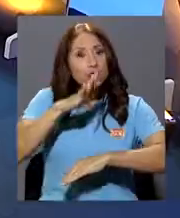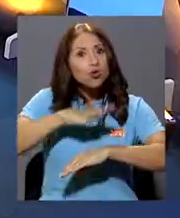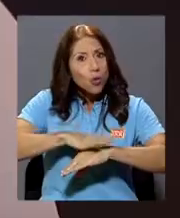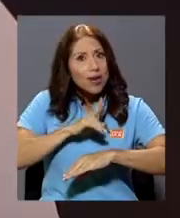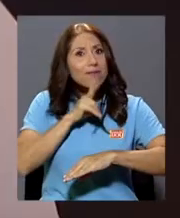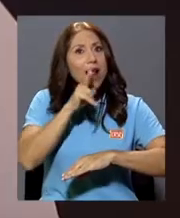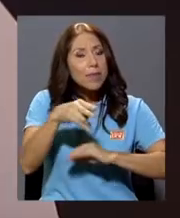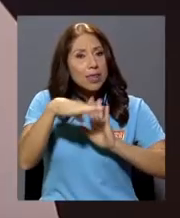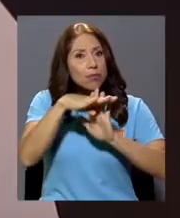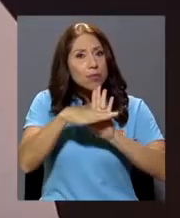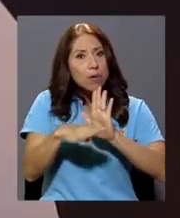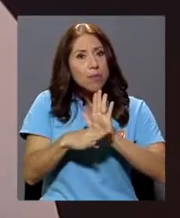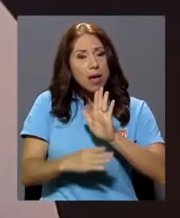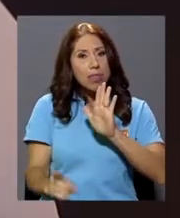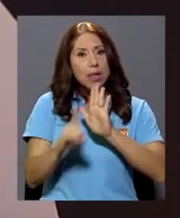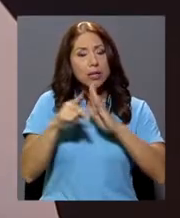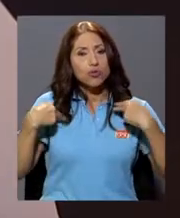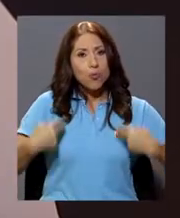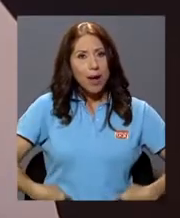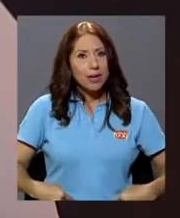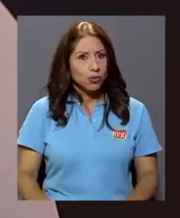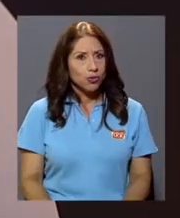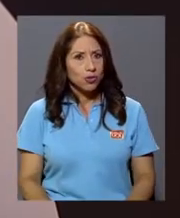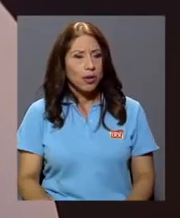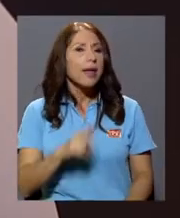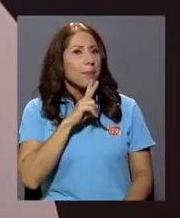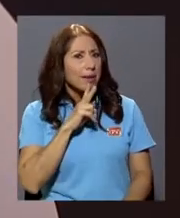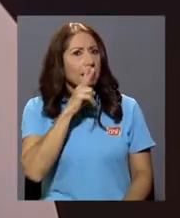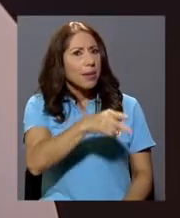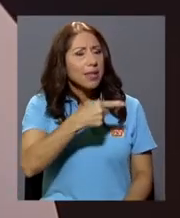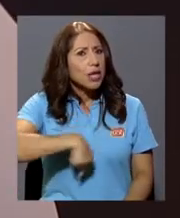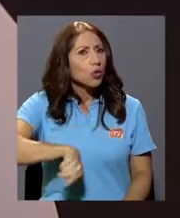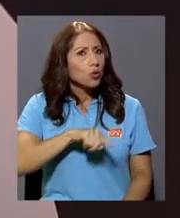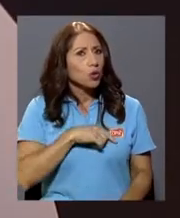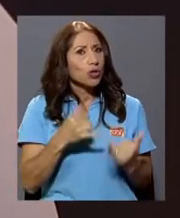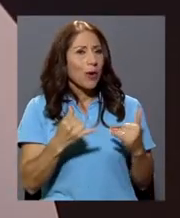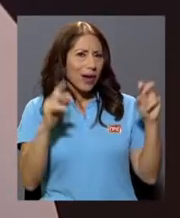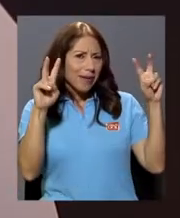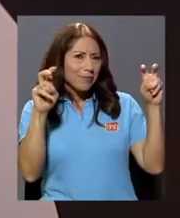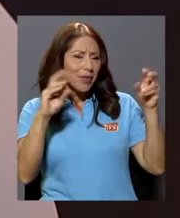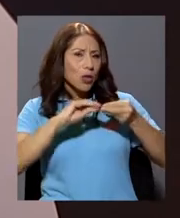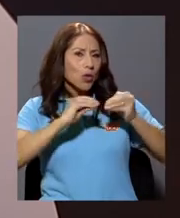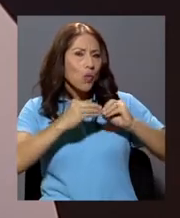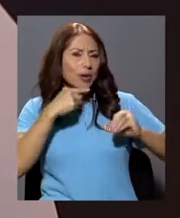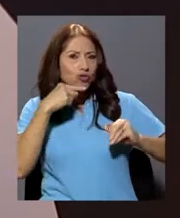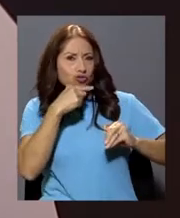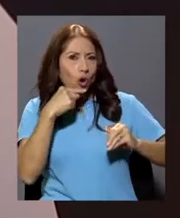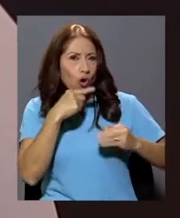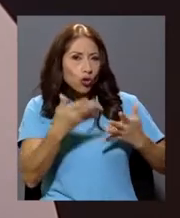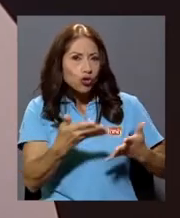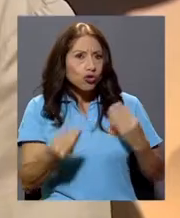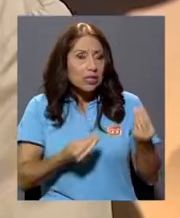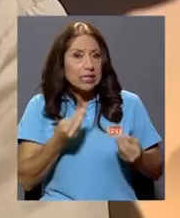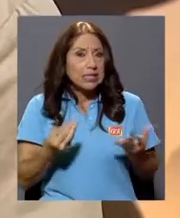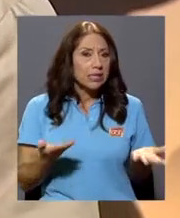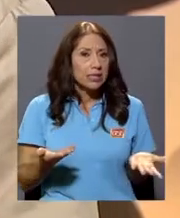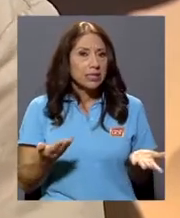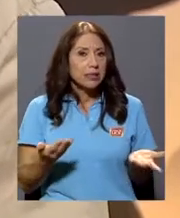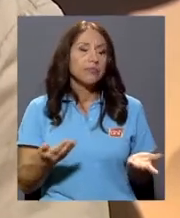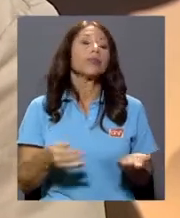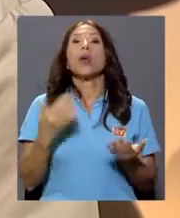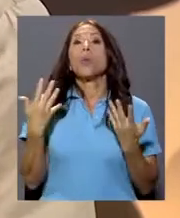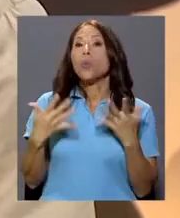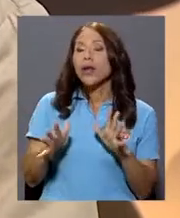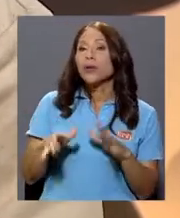de derechos humanos. Don Héctor, ¿verdaderamente estamos como en números rojos en esas instancias? Bueno,